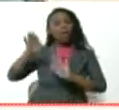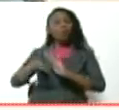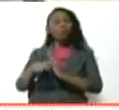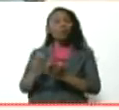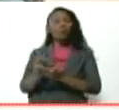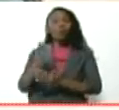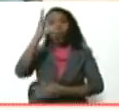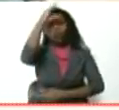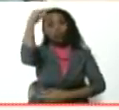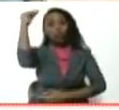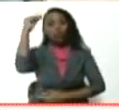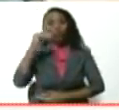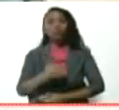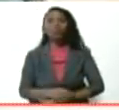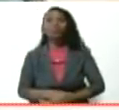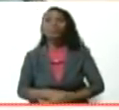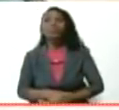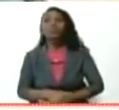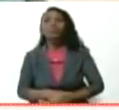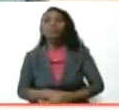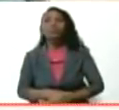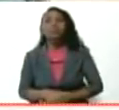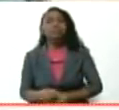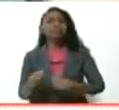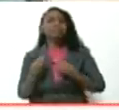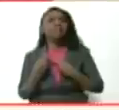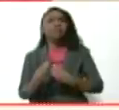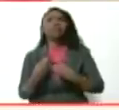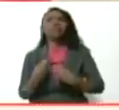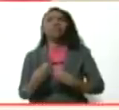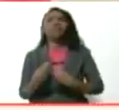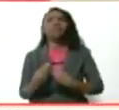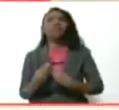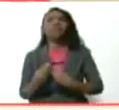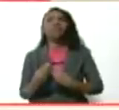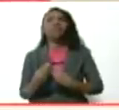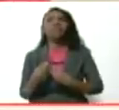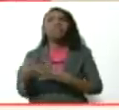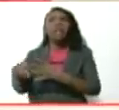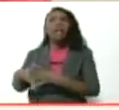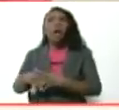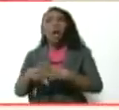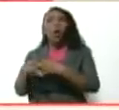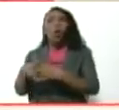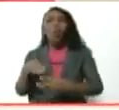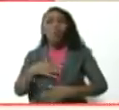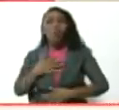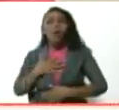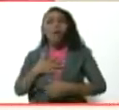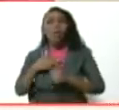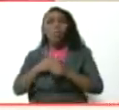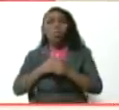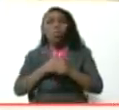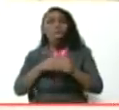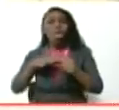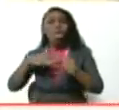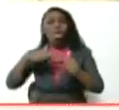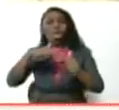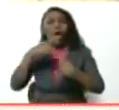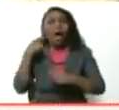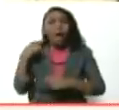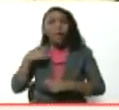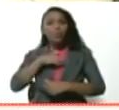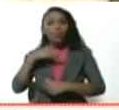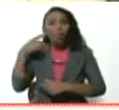Donald Trump, para que Estados Unidos pueda seguir amenazando a nuestro país sin